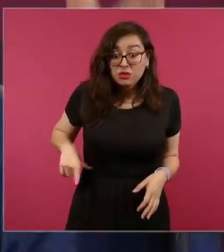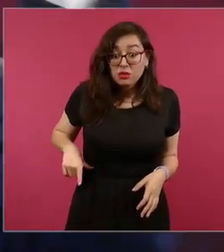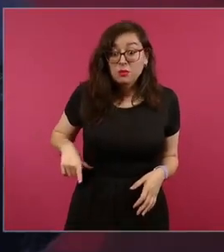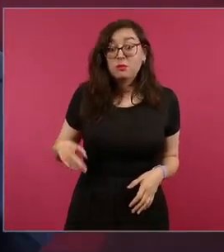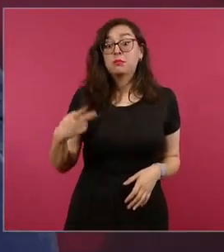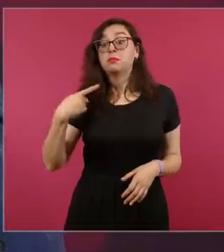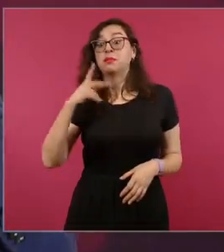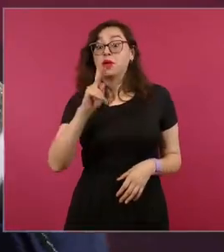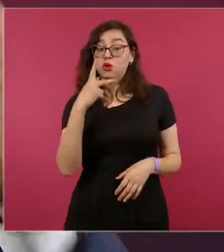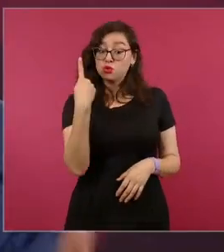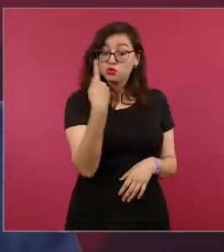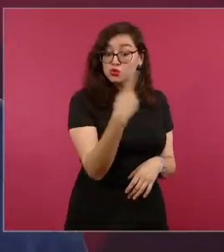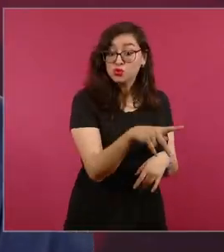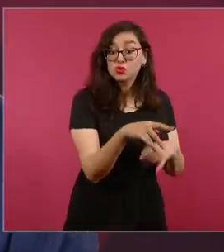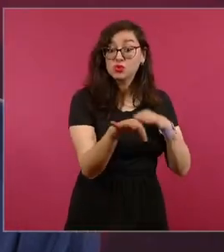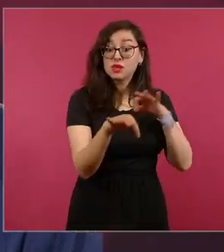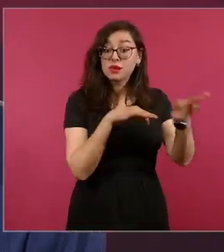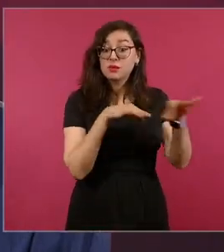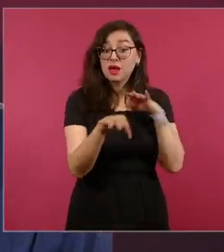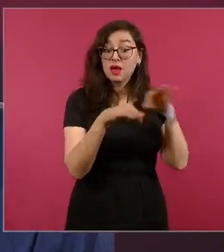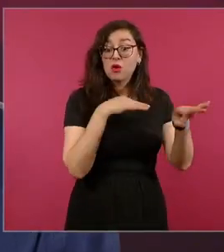a